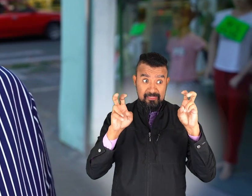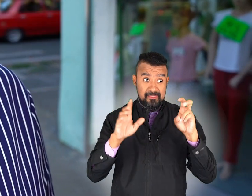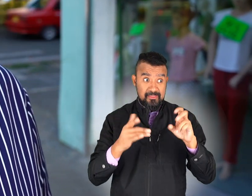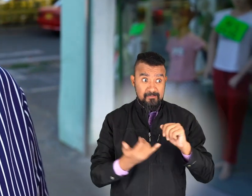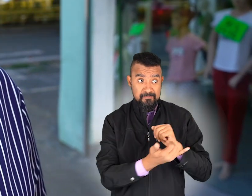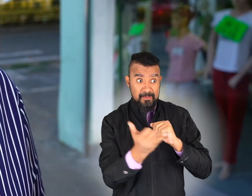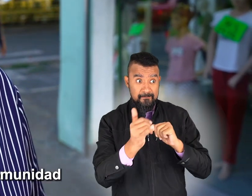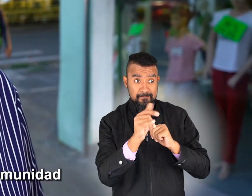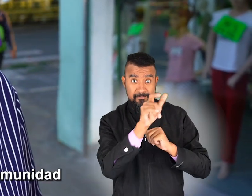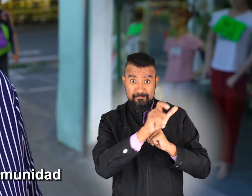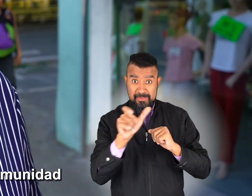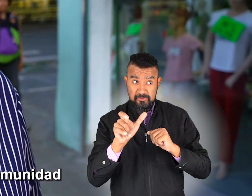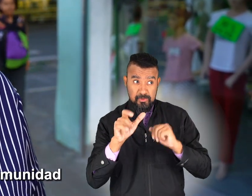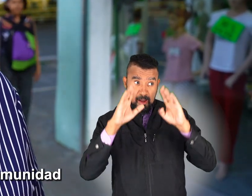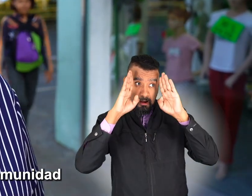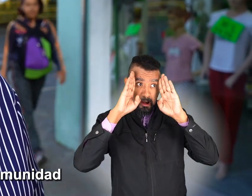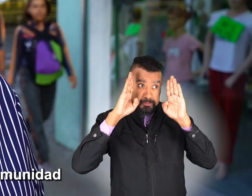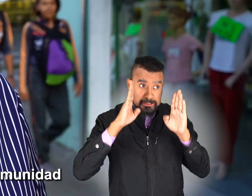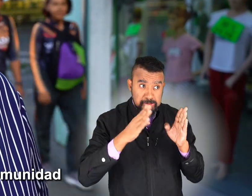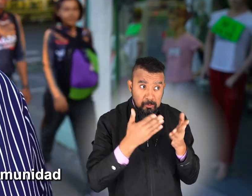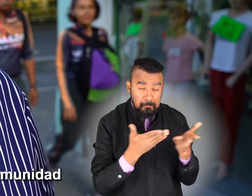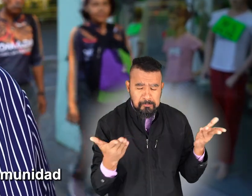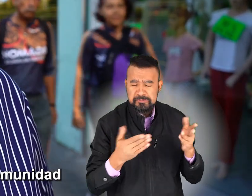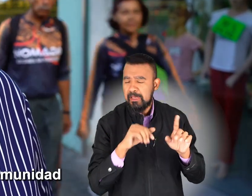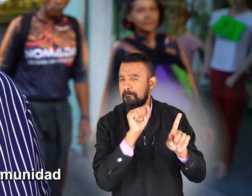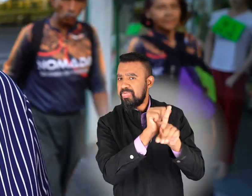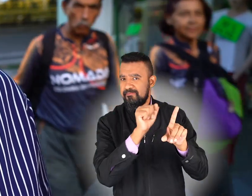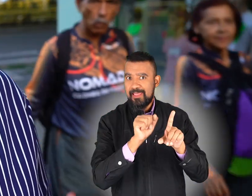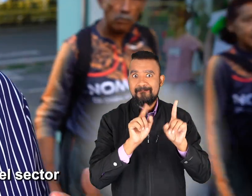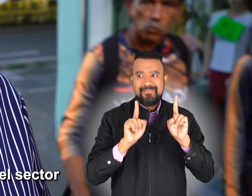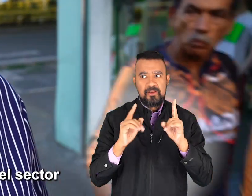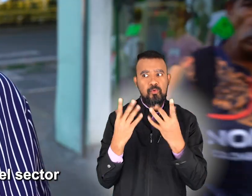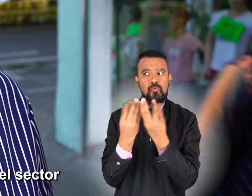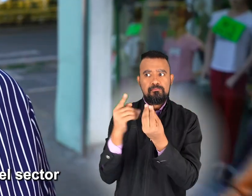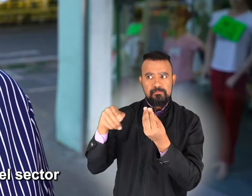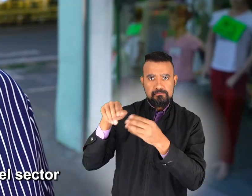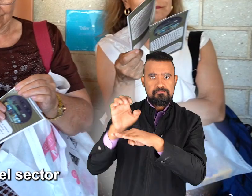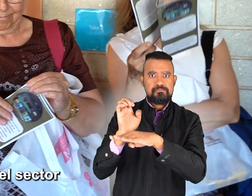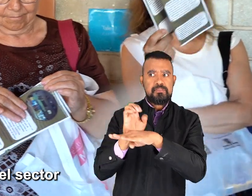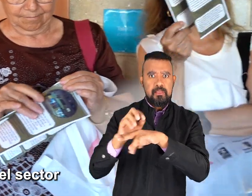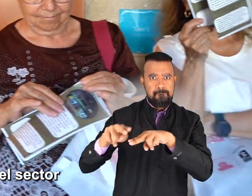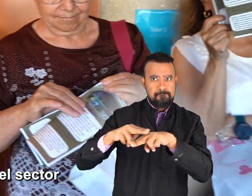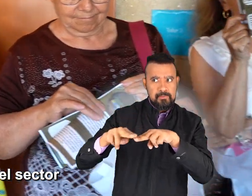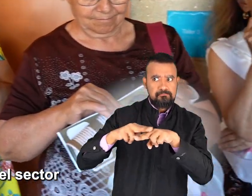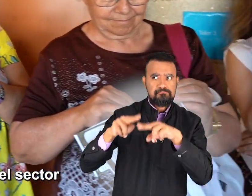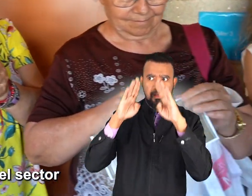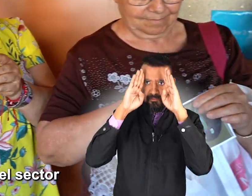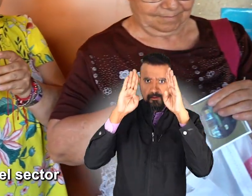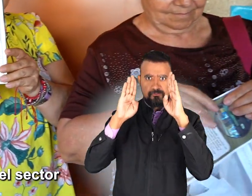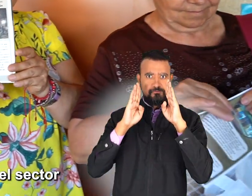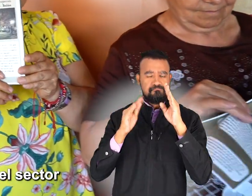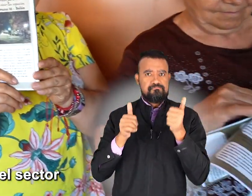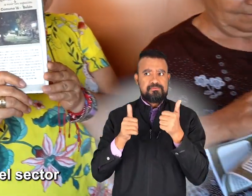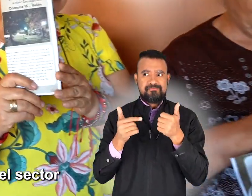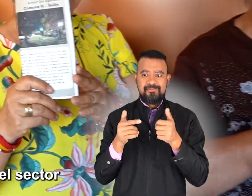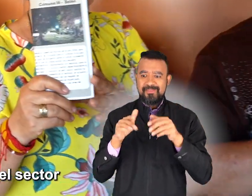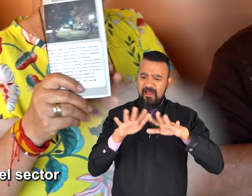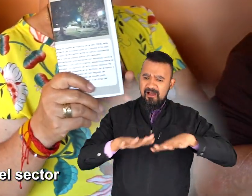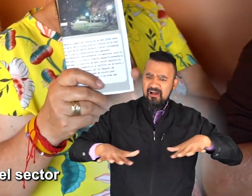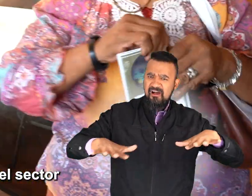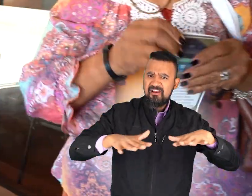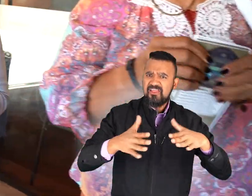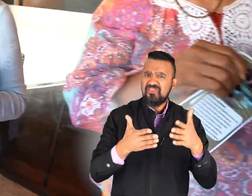institución se ocupa y se preocupa por la comunidad en que conozcan el patrimonio